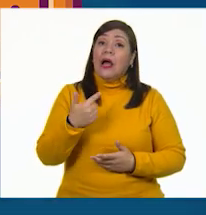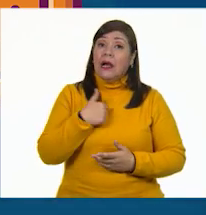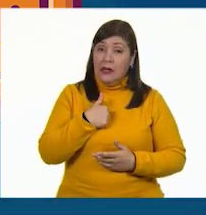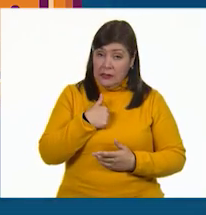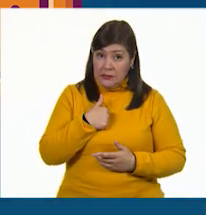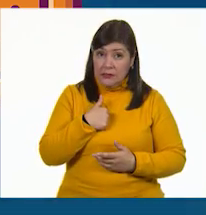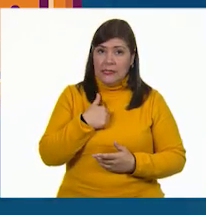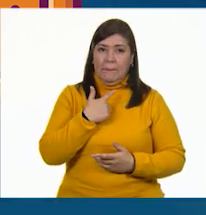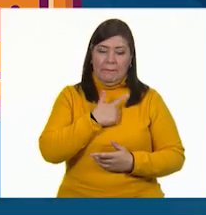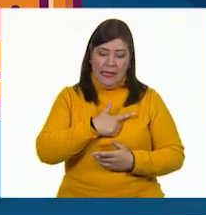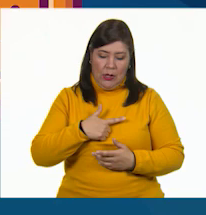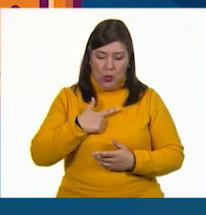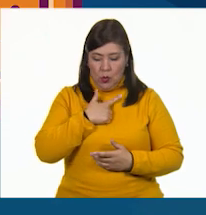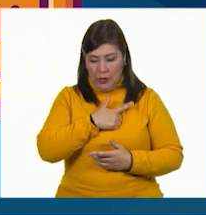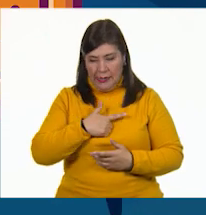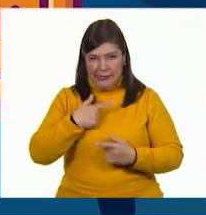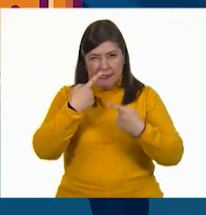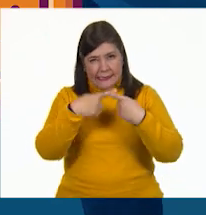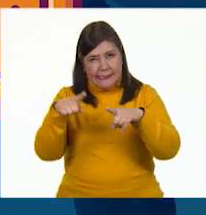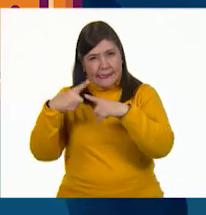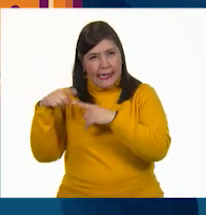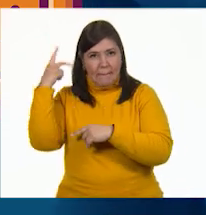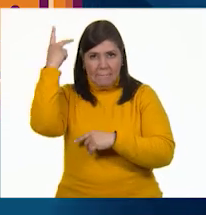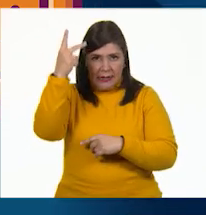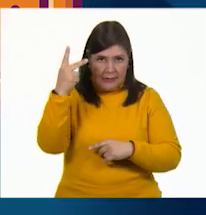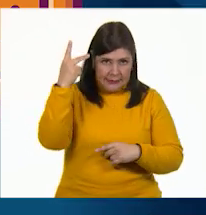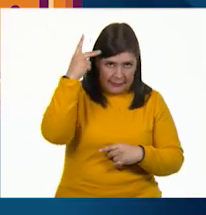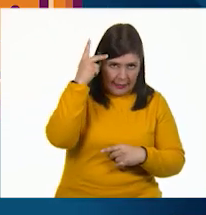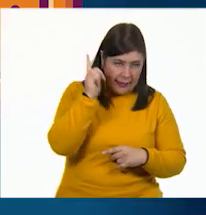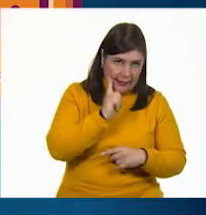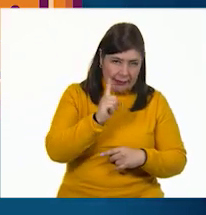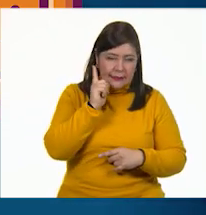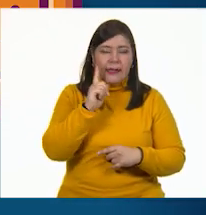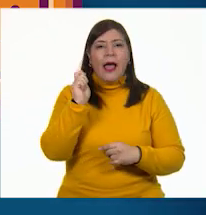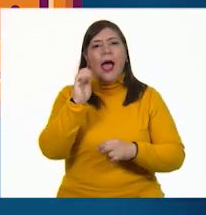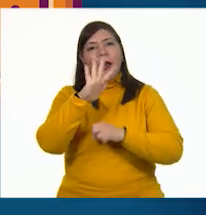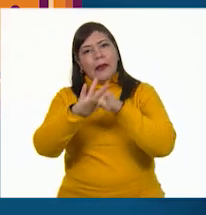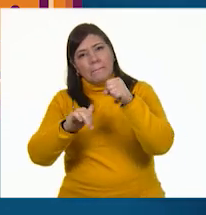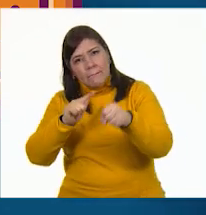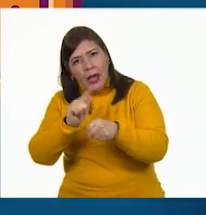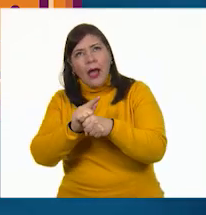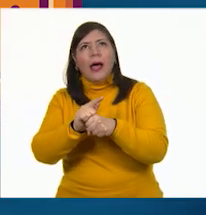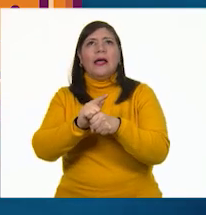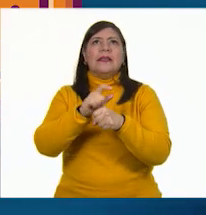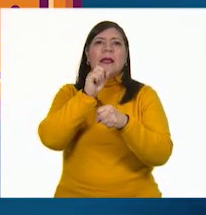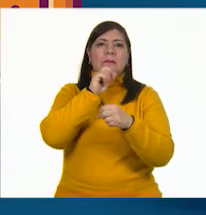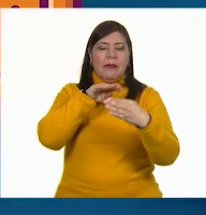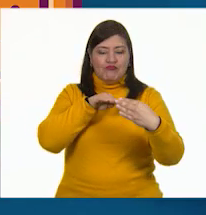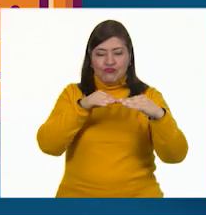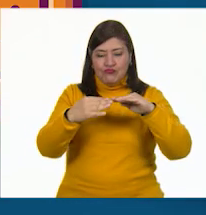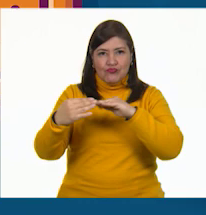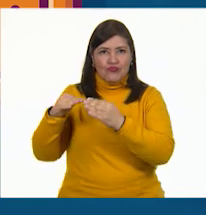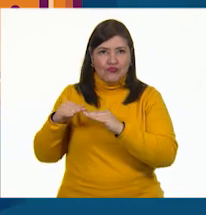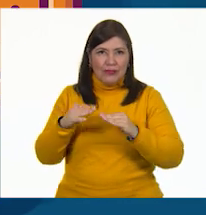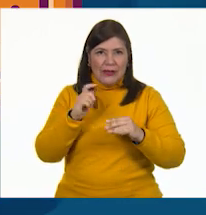Las princesas, los animales y los rompecabezas.